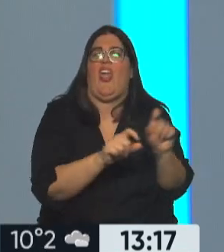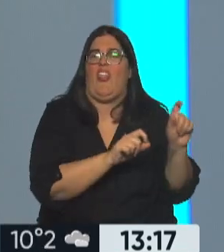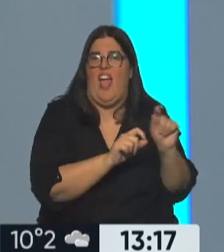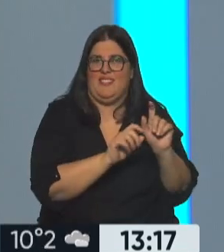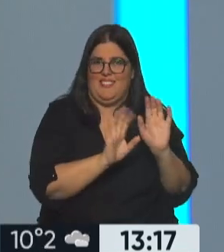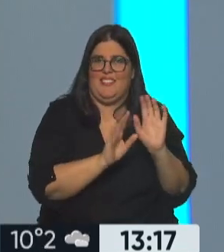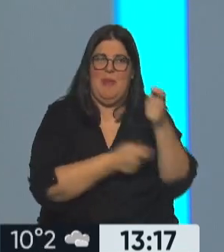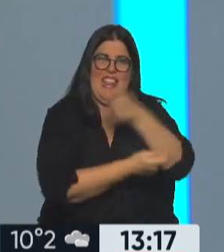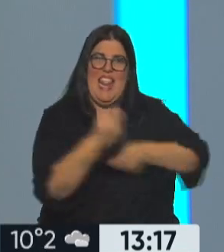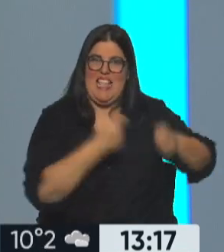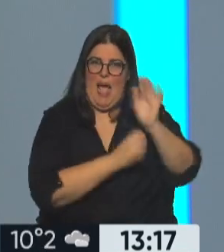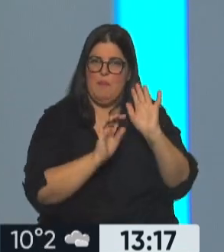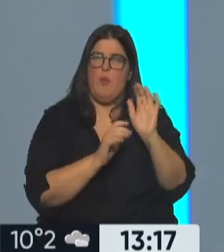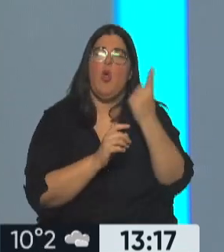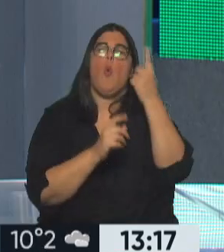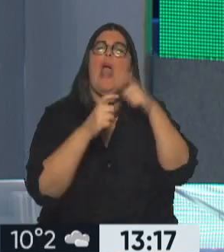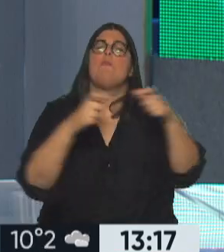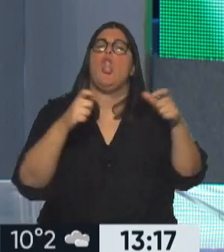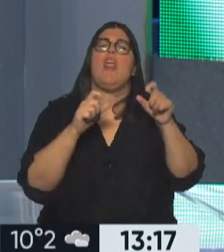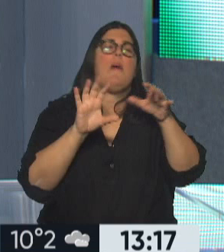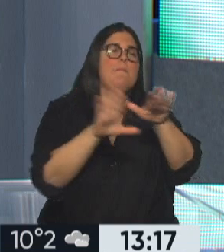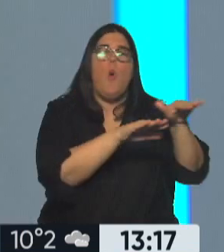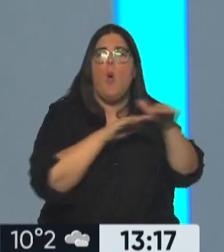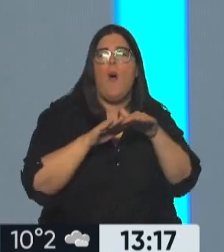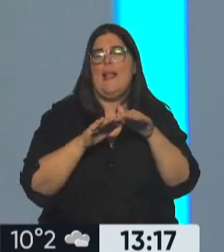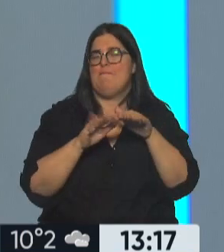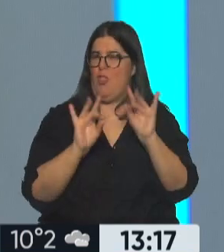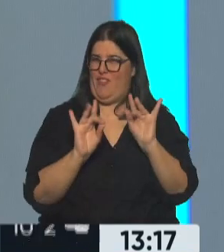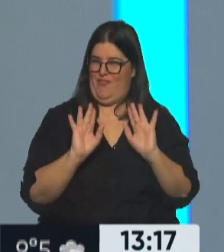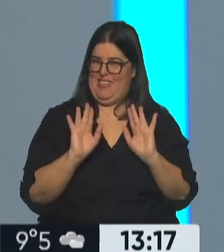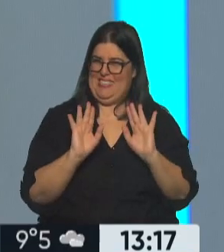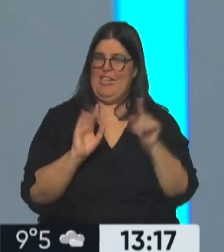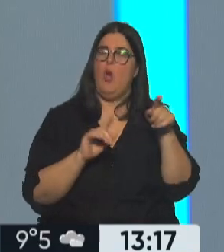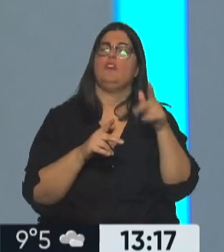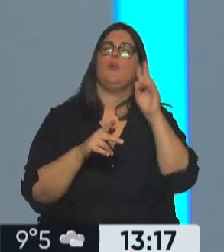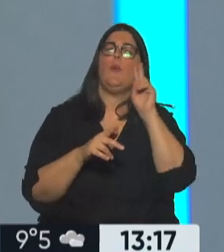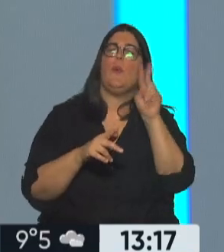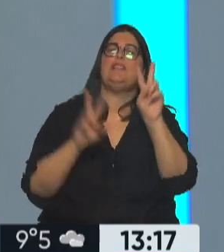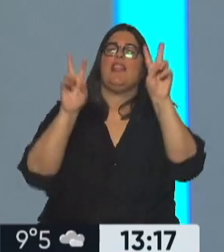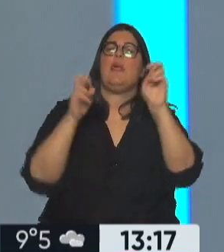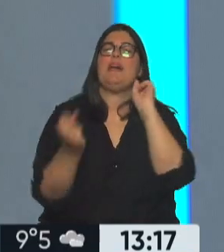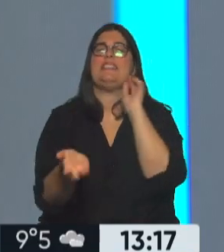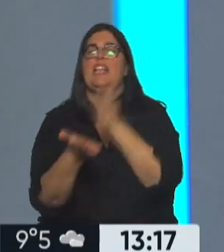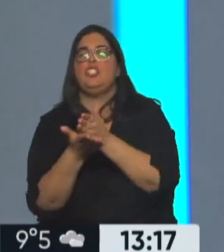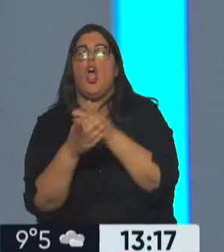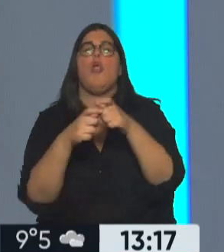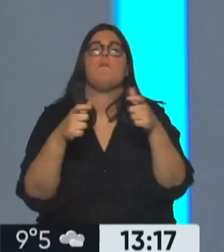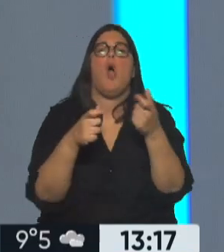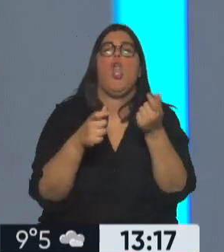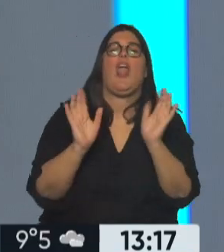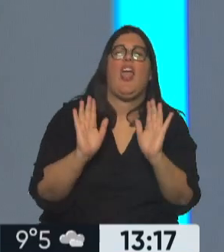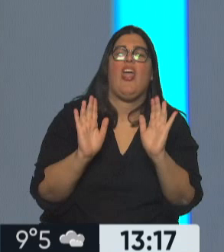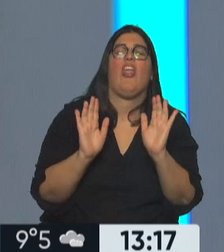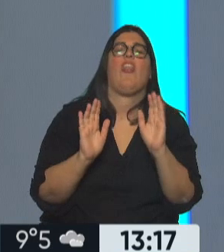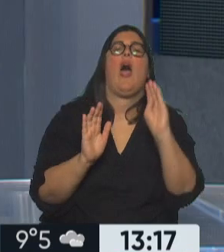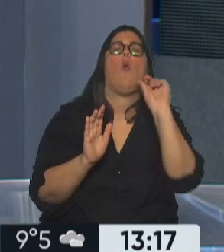común. ¿Cómo ves el tema económico en relación a la moneda y en relación a las sanciones, lo que puede plantear BRICS